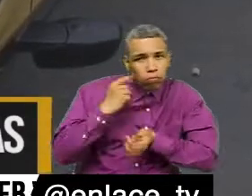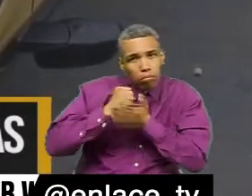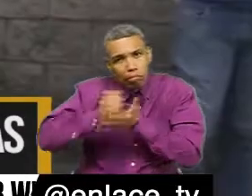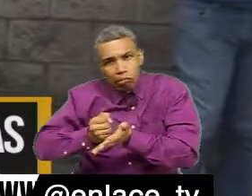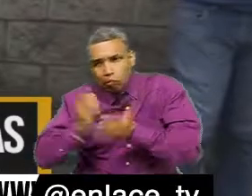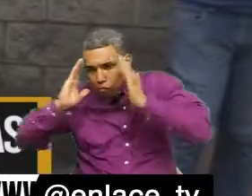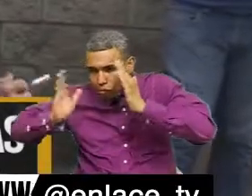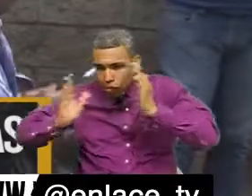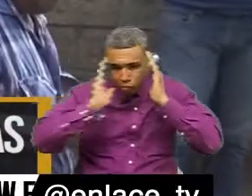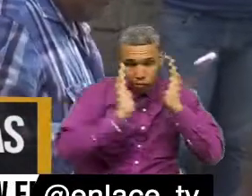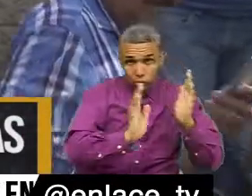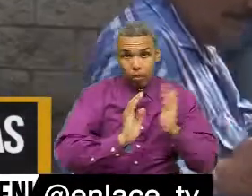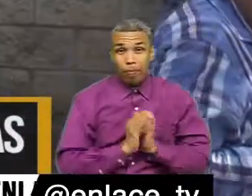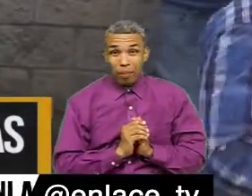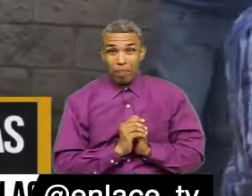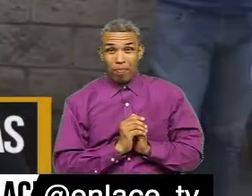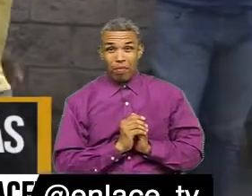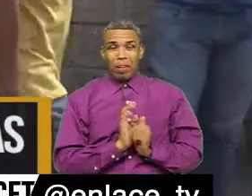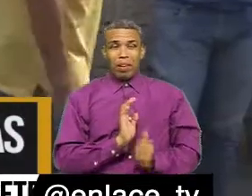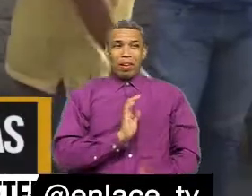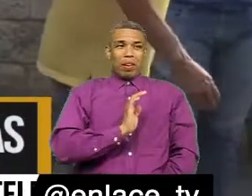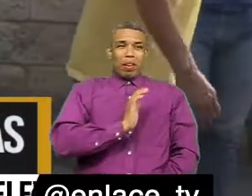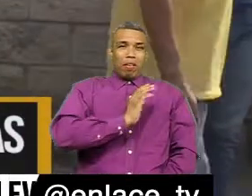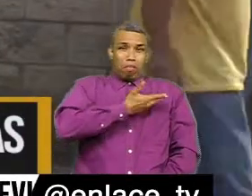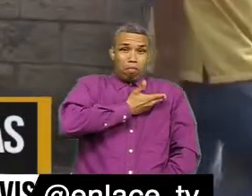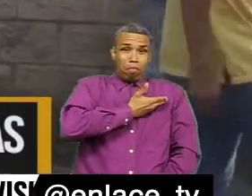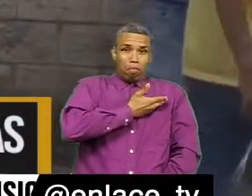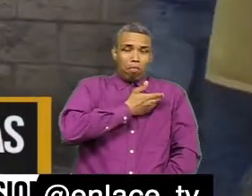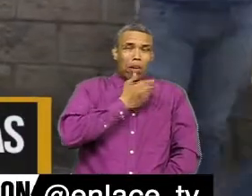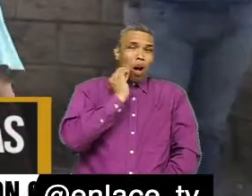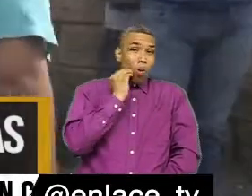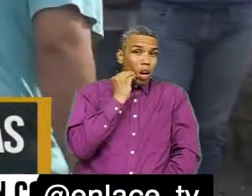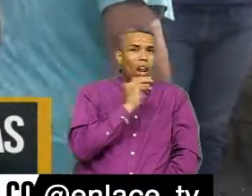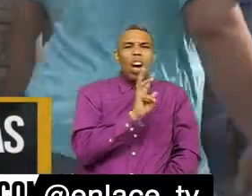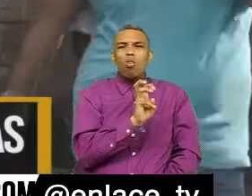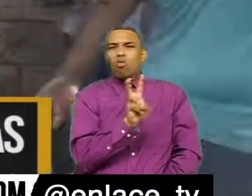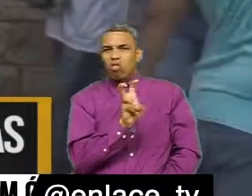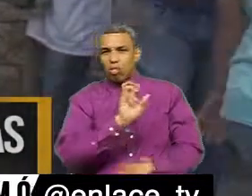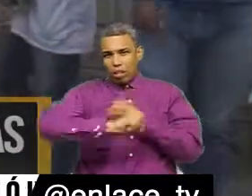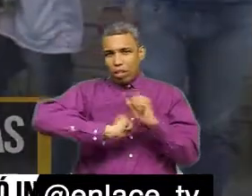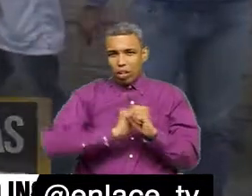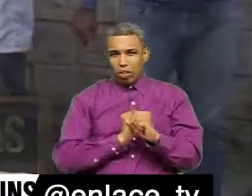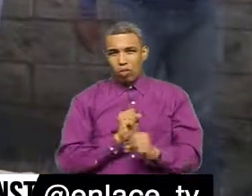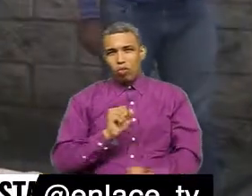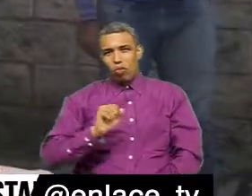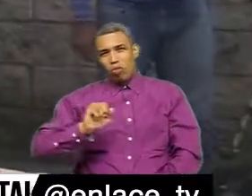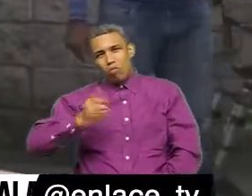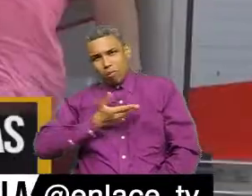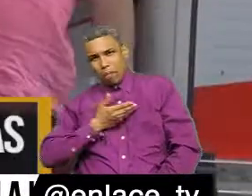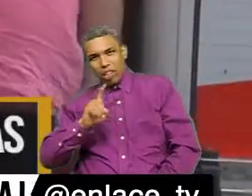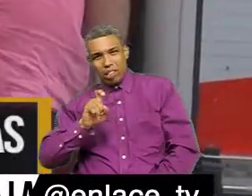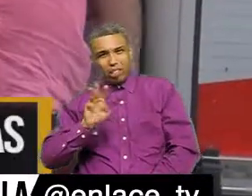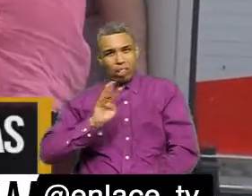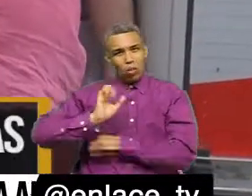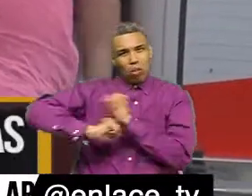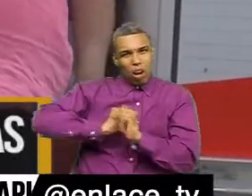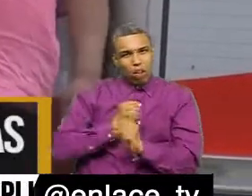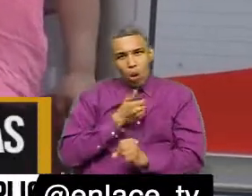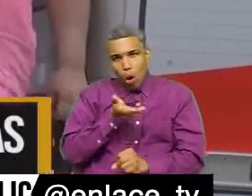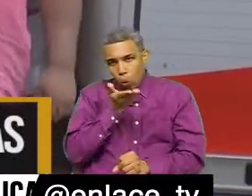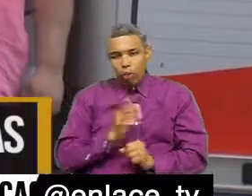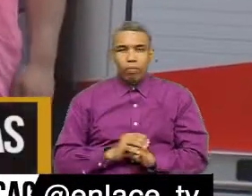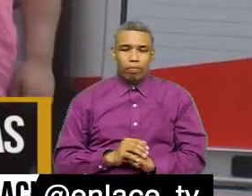tiene 84 y la otra tiene 67. ¿Cuál es el nombre de ella? Beatriz Sánchez y Eulalia Pardo. El comandante del